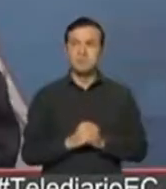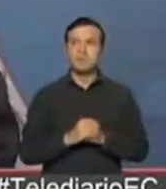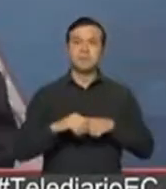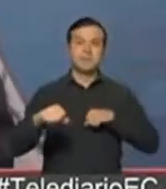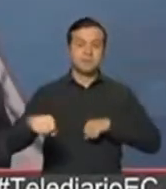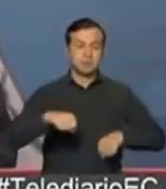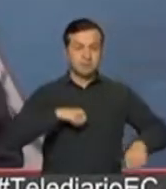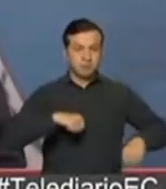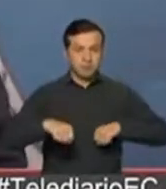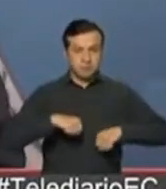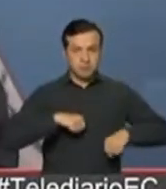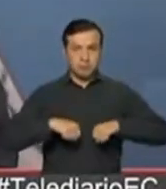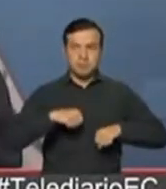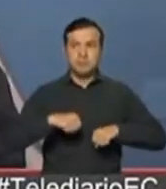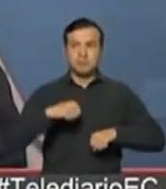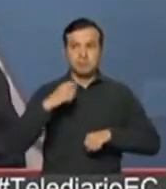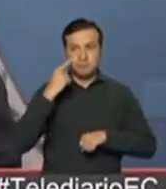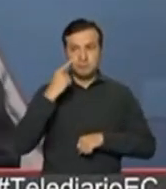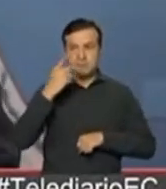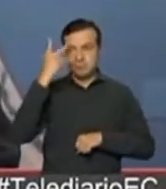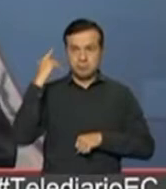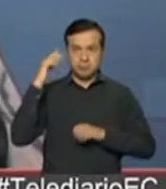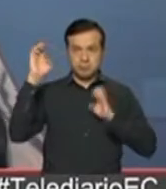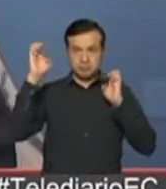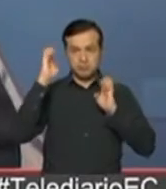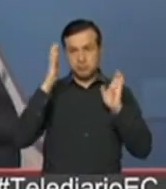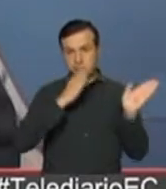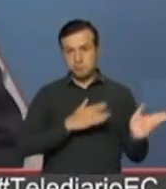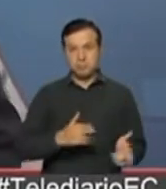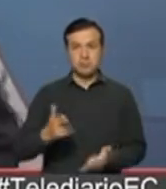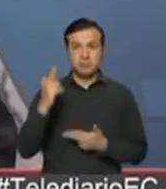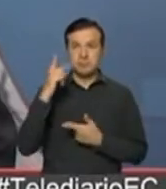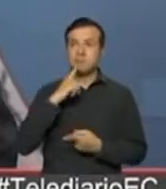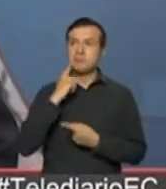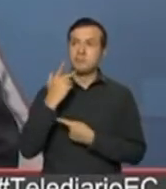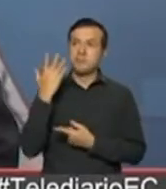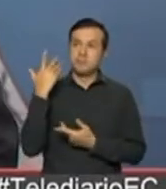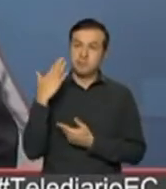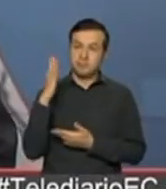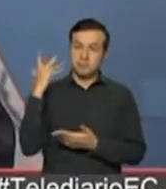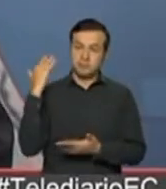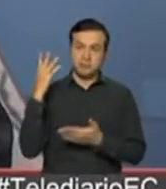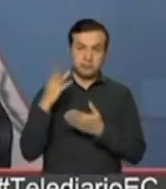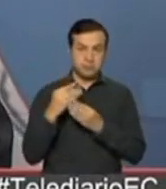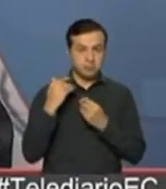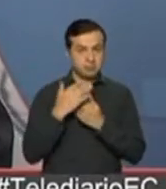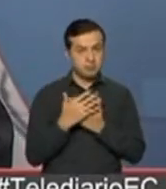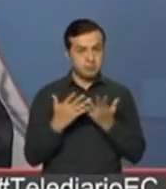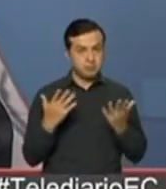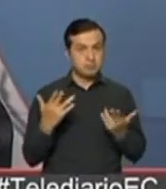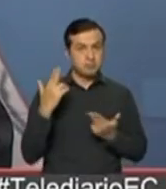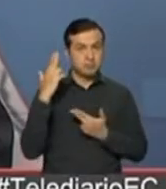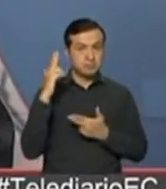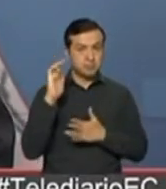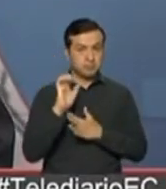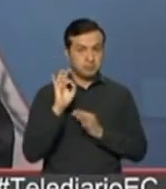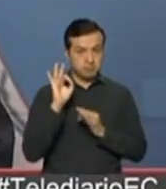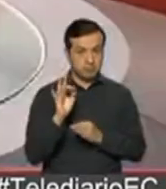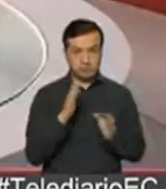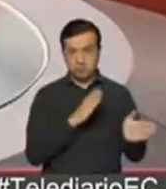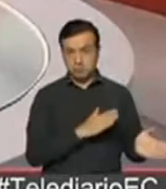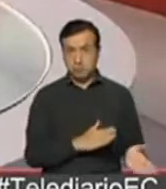operaciones realizamos un poco quizás a la parte estratégica militar de lo que significa la preparación del soldado ecuatoriano